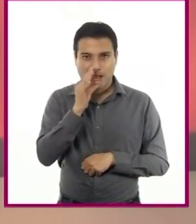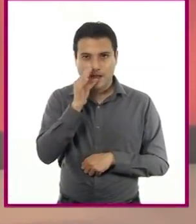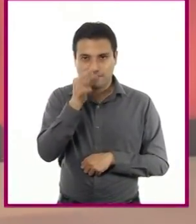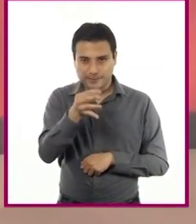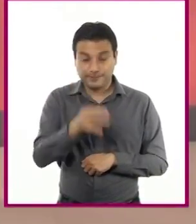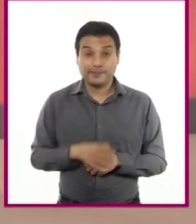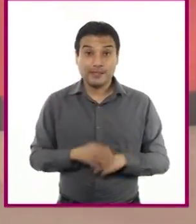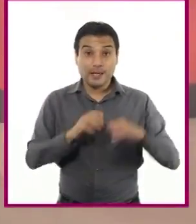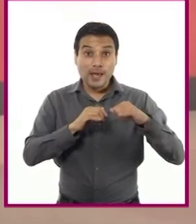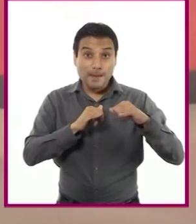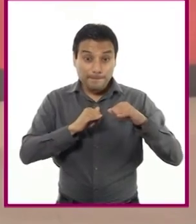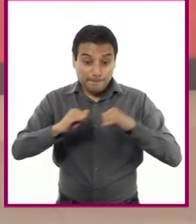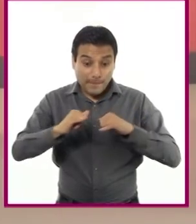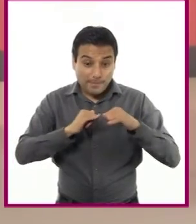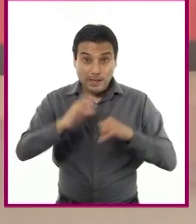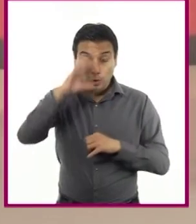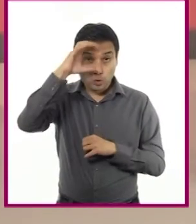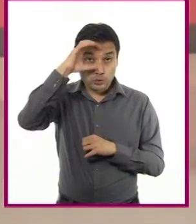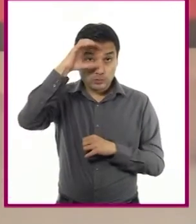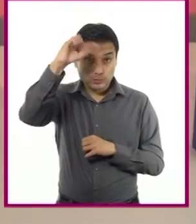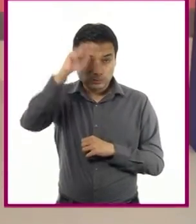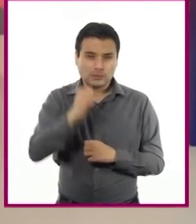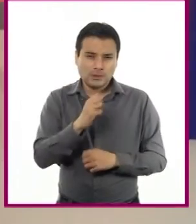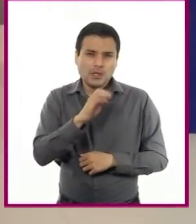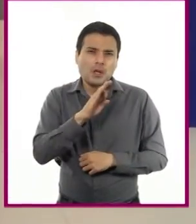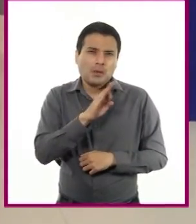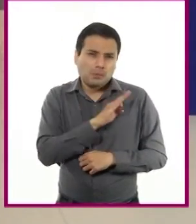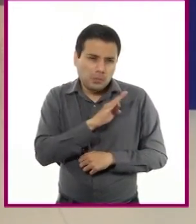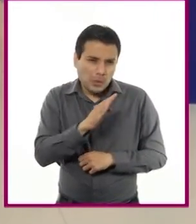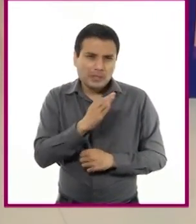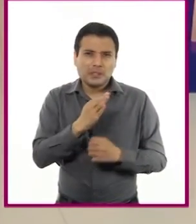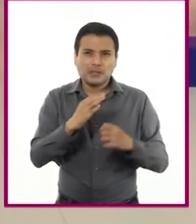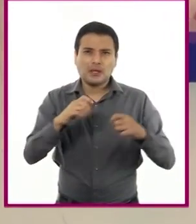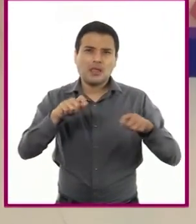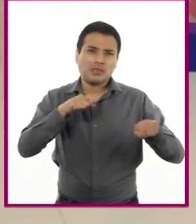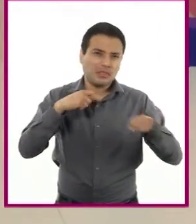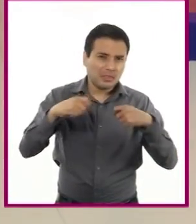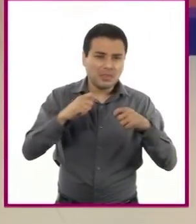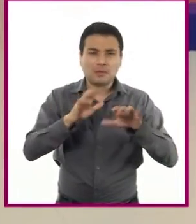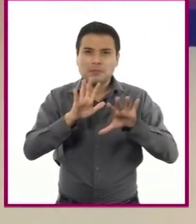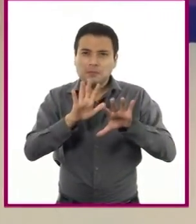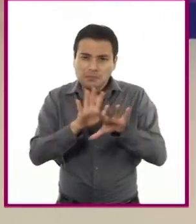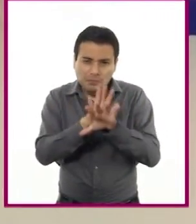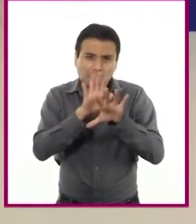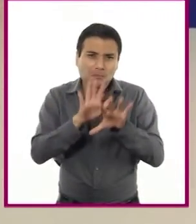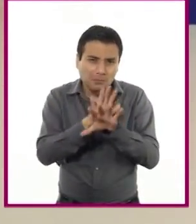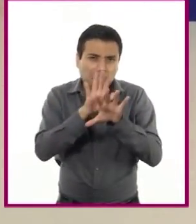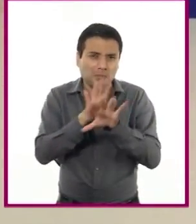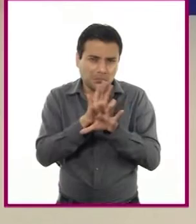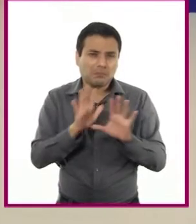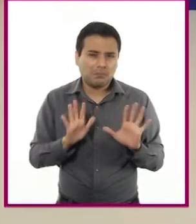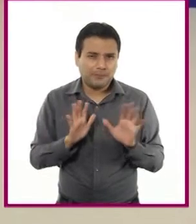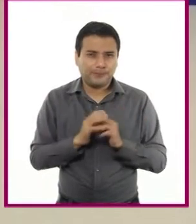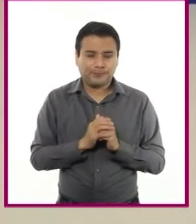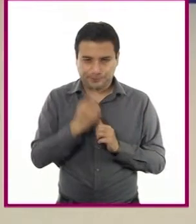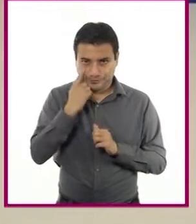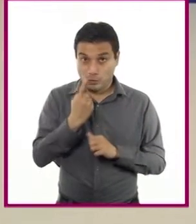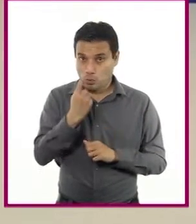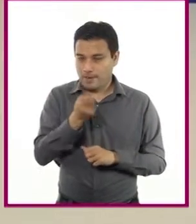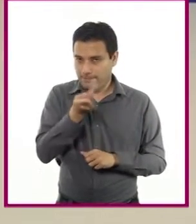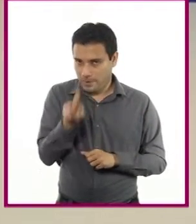mapas conceptuales son muy versátiles, así que cuando tengas que elaborar uno, debes plantearte esta